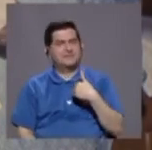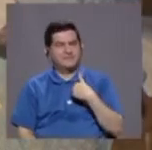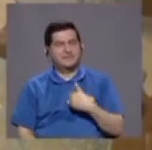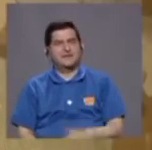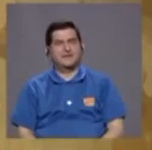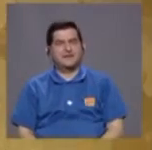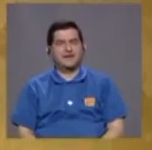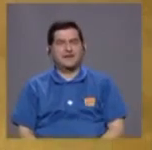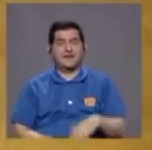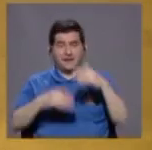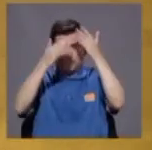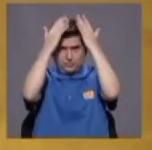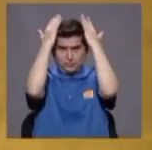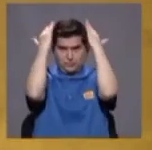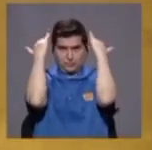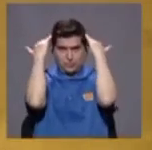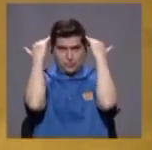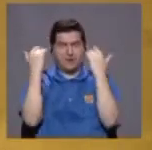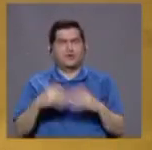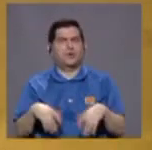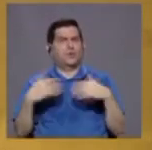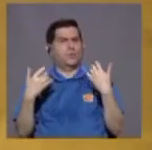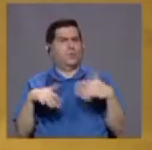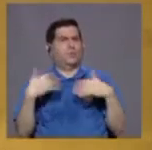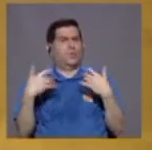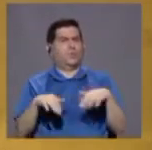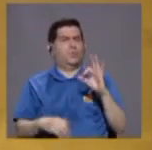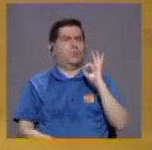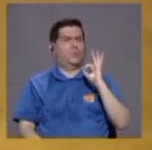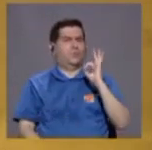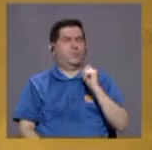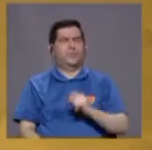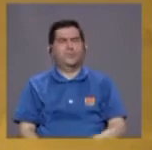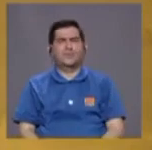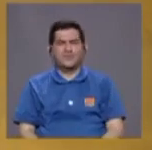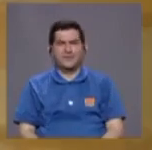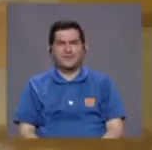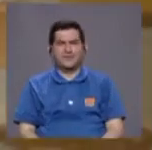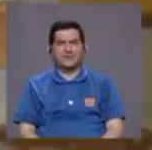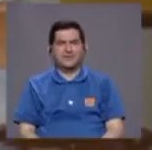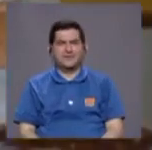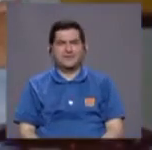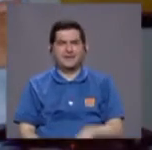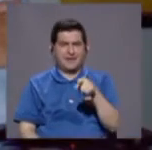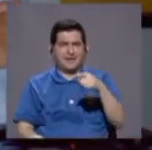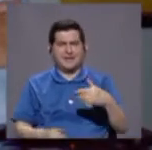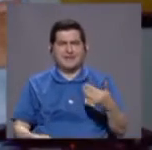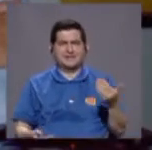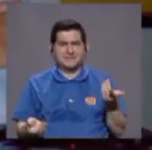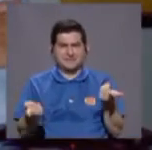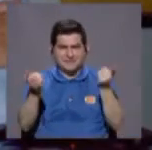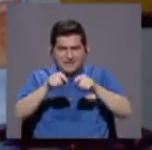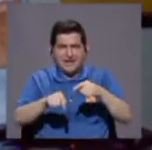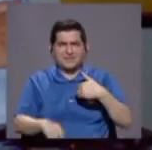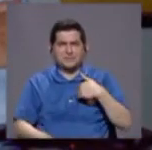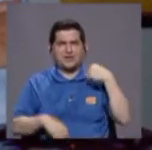una cabellera espléndida llena de bucles.